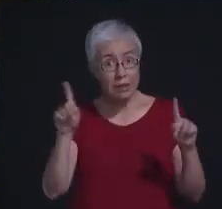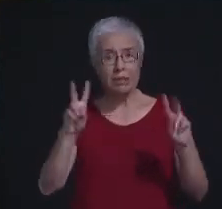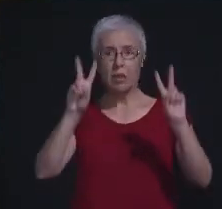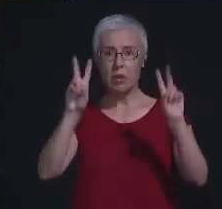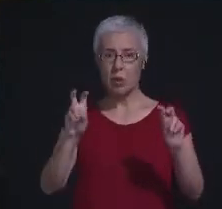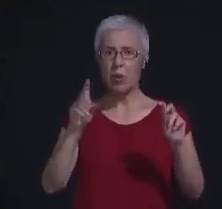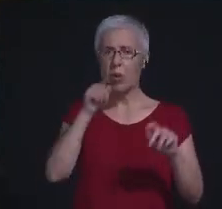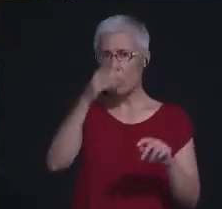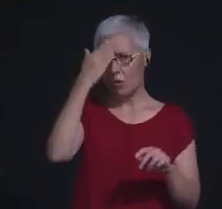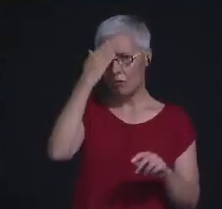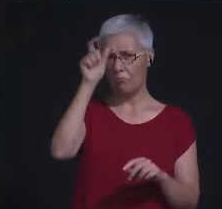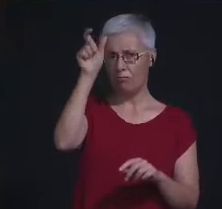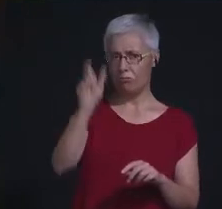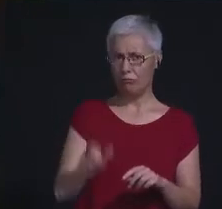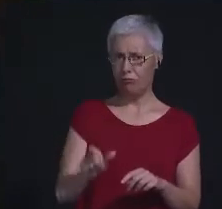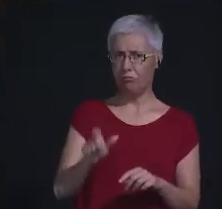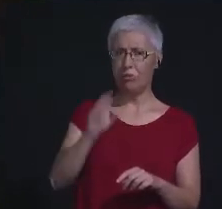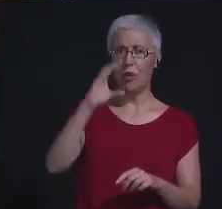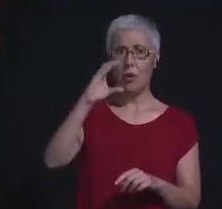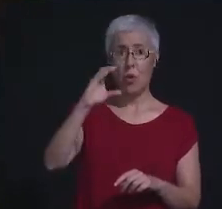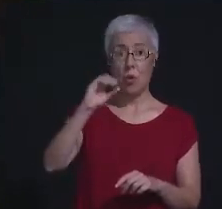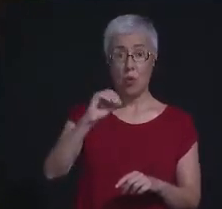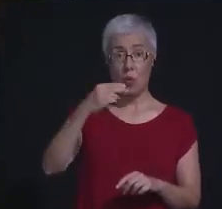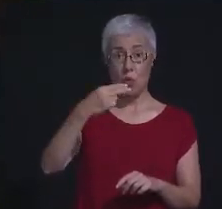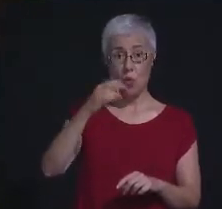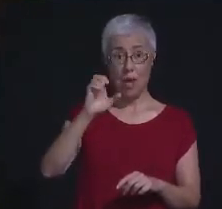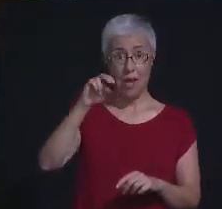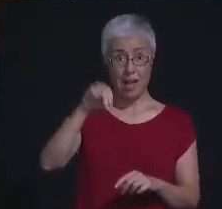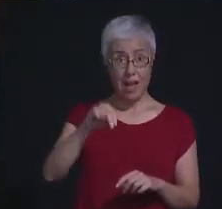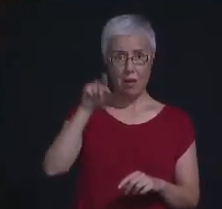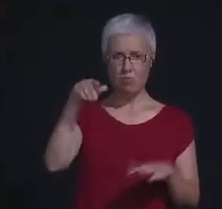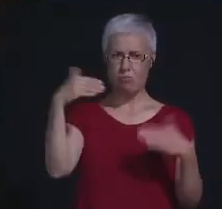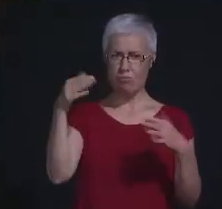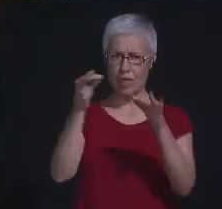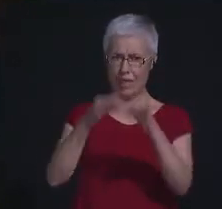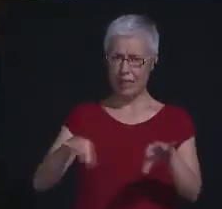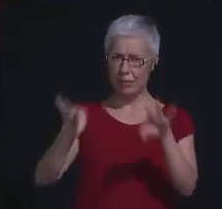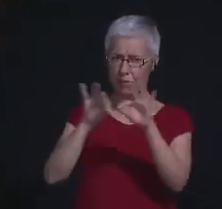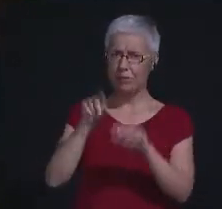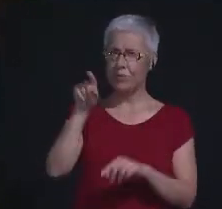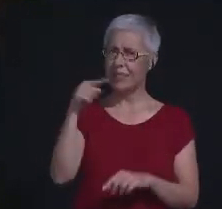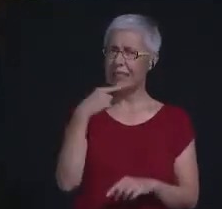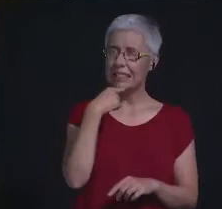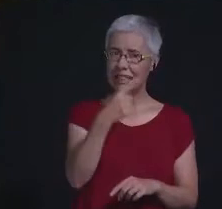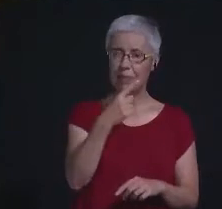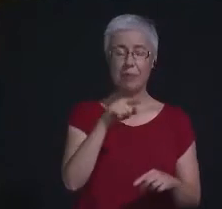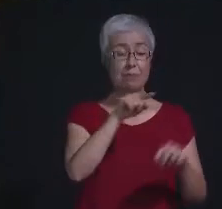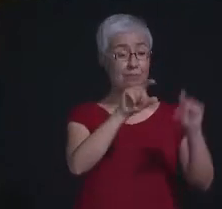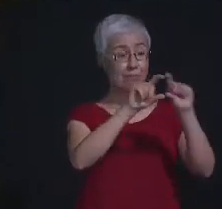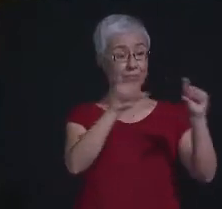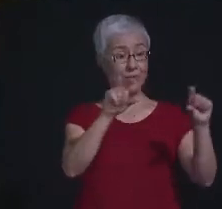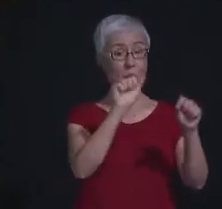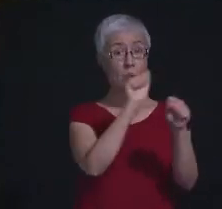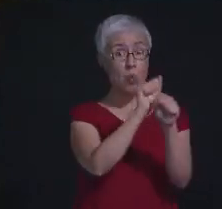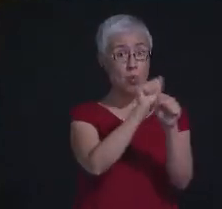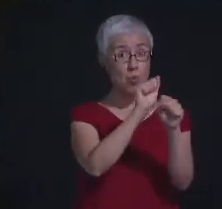para nosotros es un referente, destacar que no podemos seguir con el mismo sistema donde las empresas crean problemas, sino